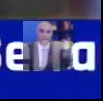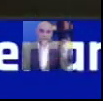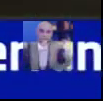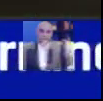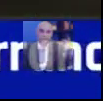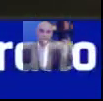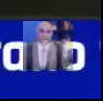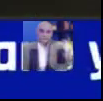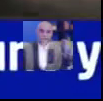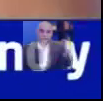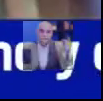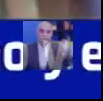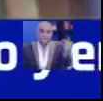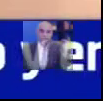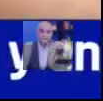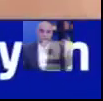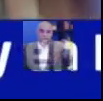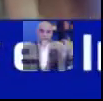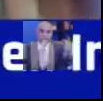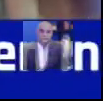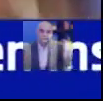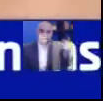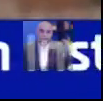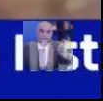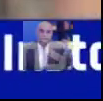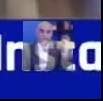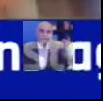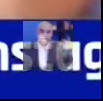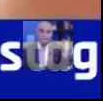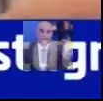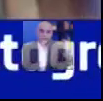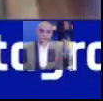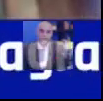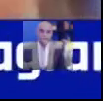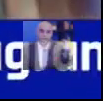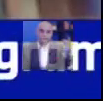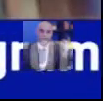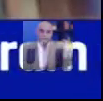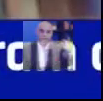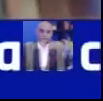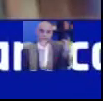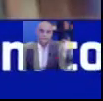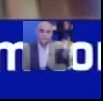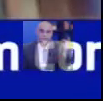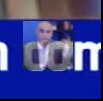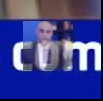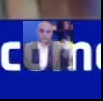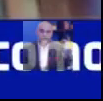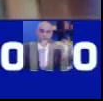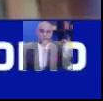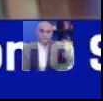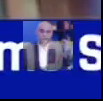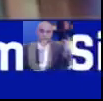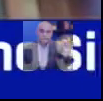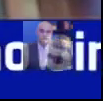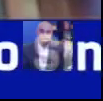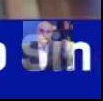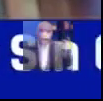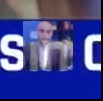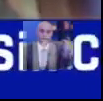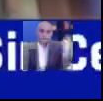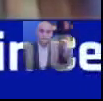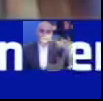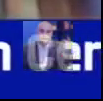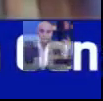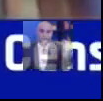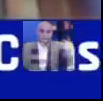rector. Y eso lo demuestran sus votos, sus libros, toda su producción académica y toda su producción judicial, digamos. Ahí está